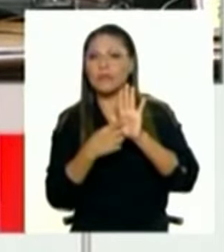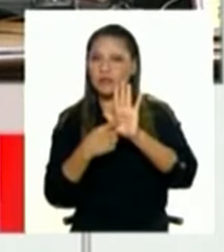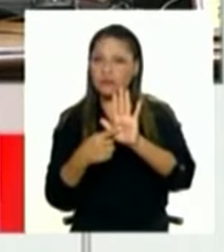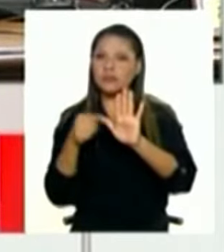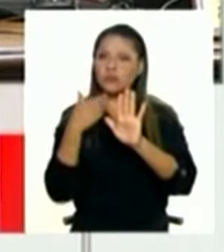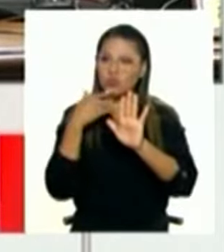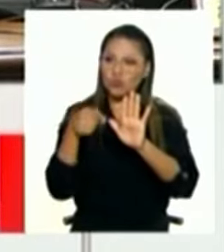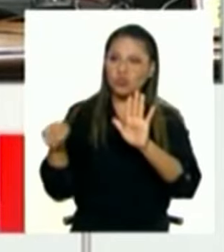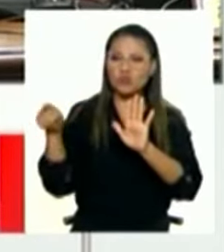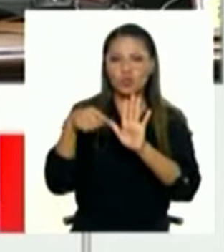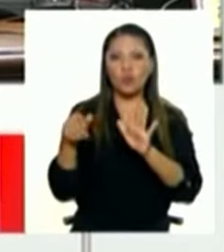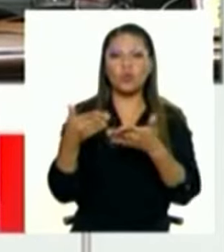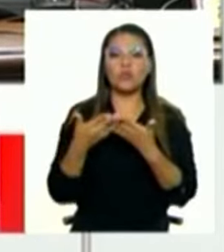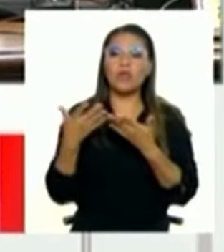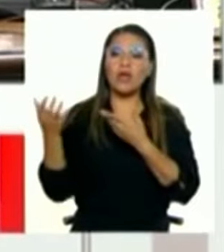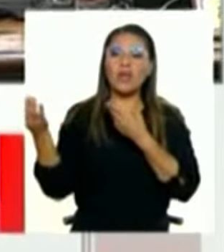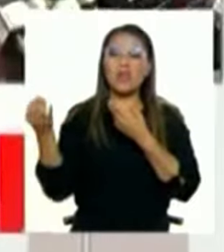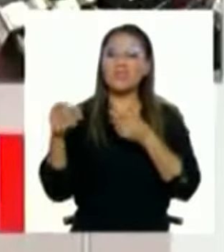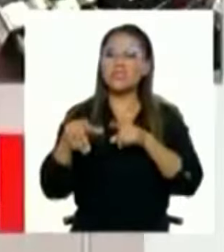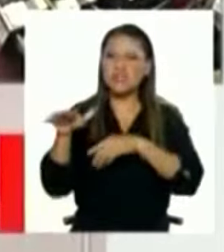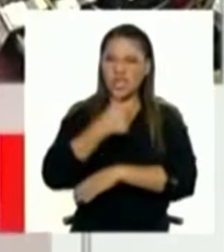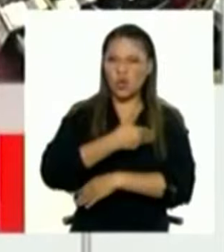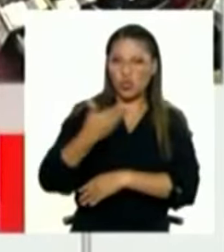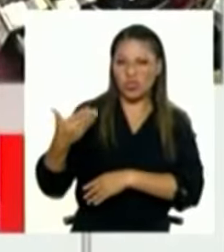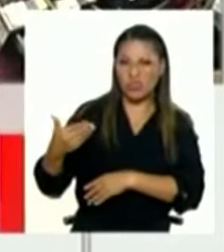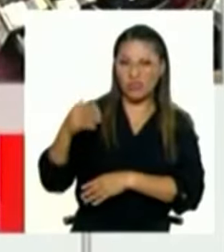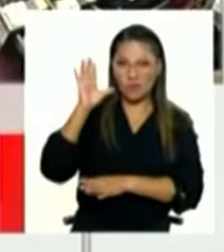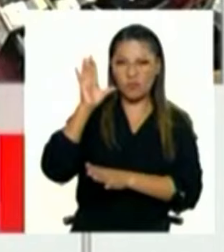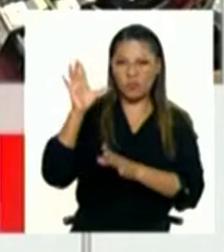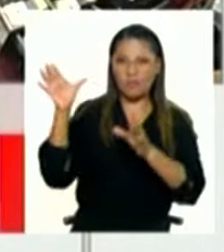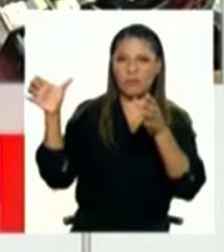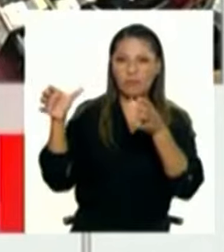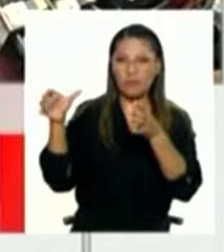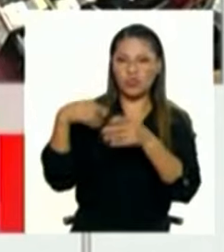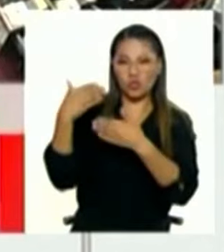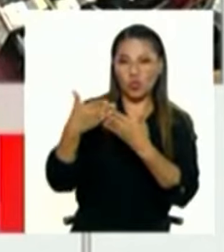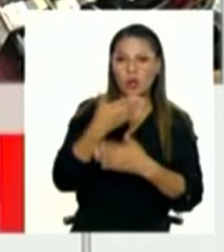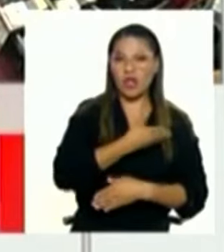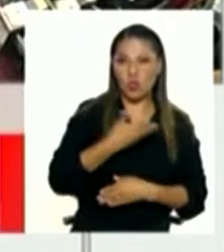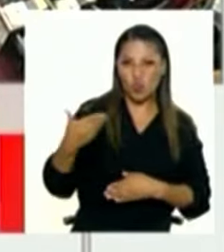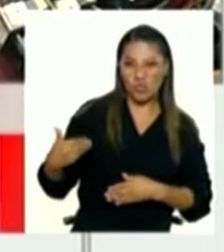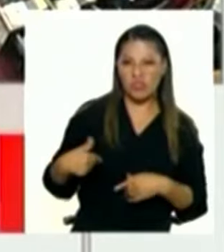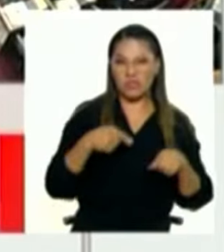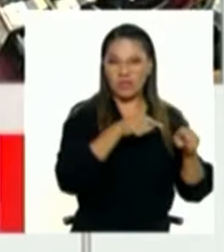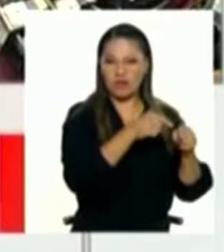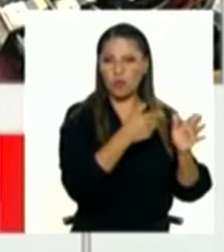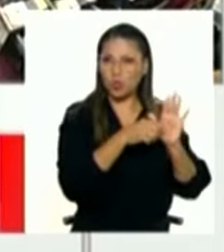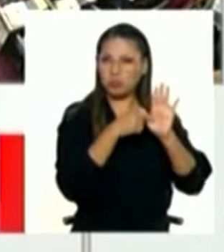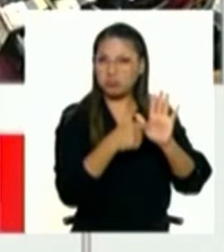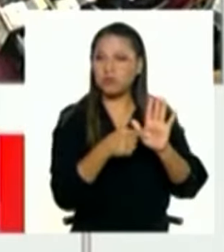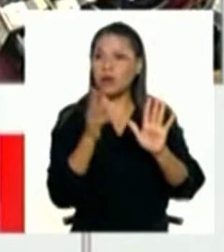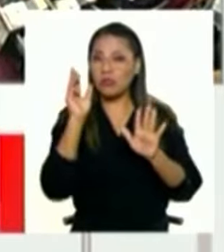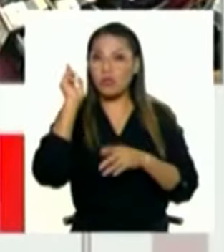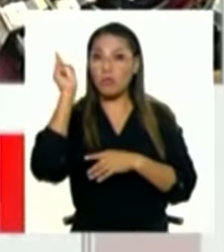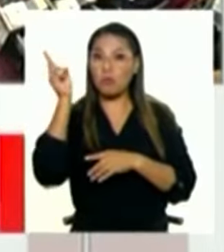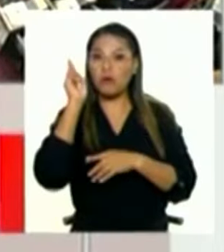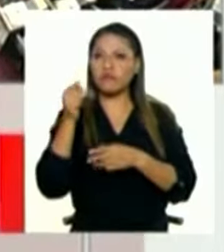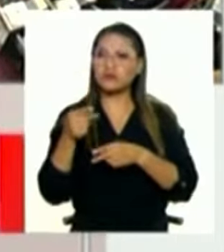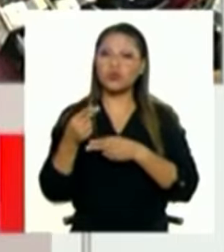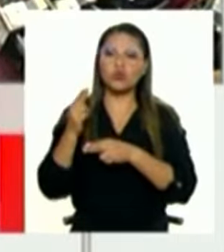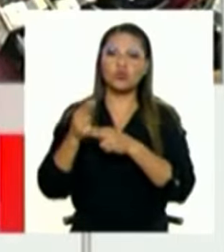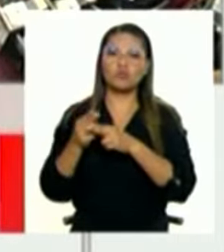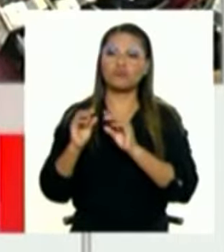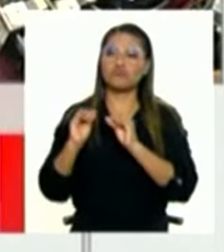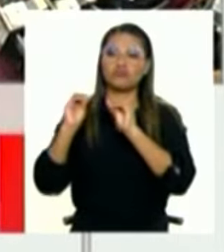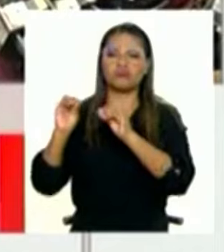observada por el Ejecutivo. Se trata de la incorporación de docentes que fueron nombrados interinamente y